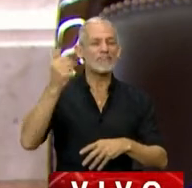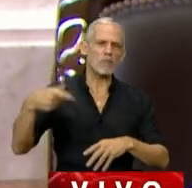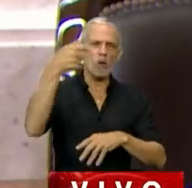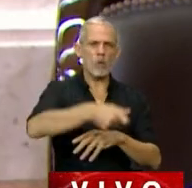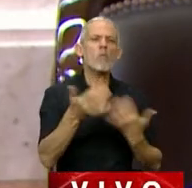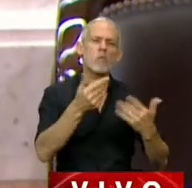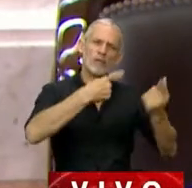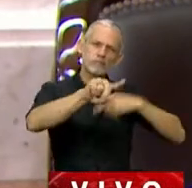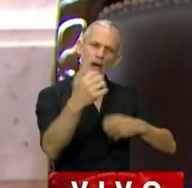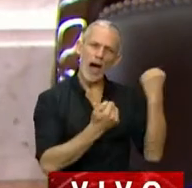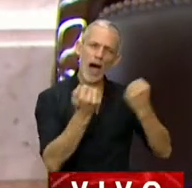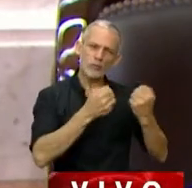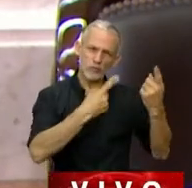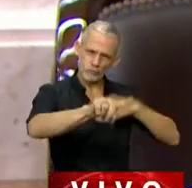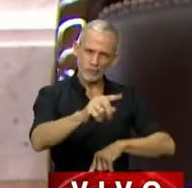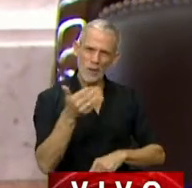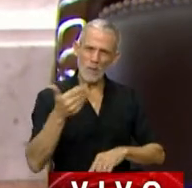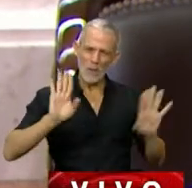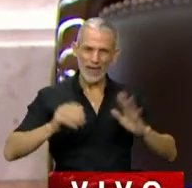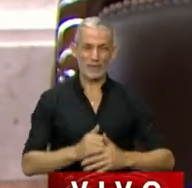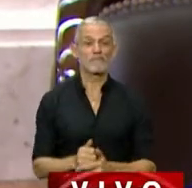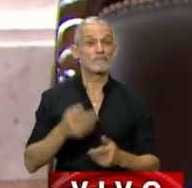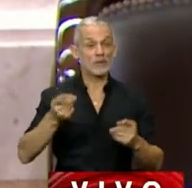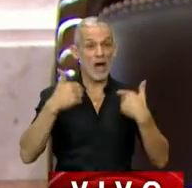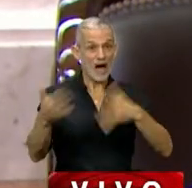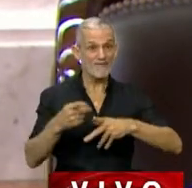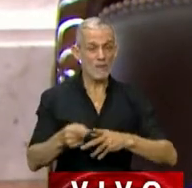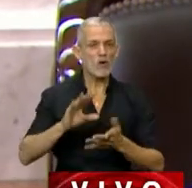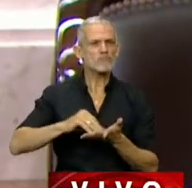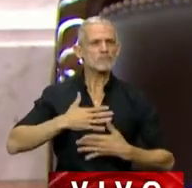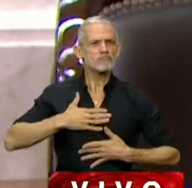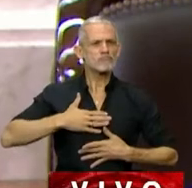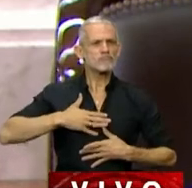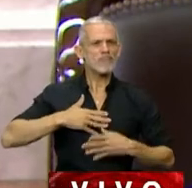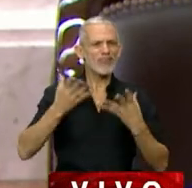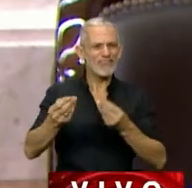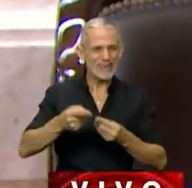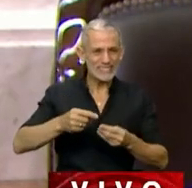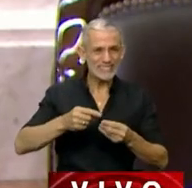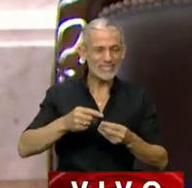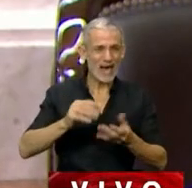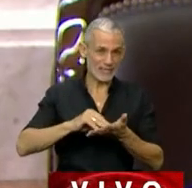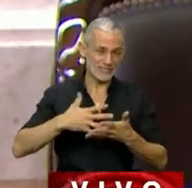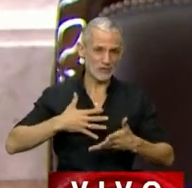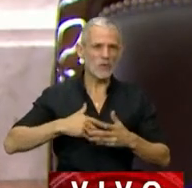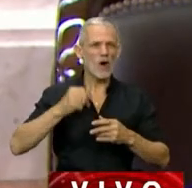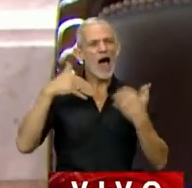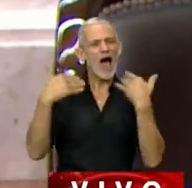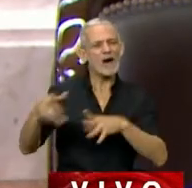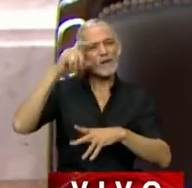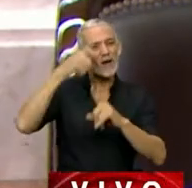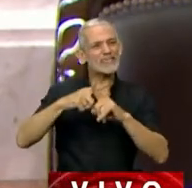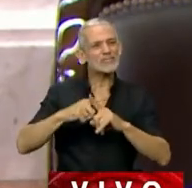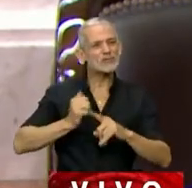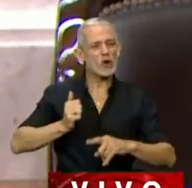puedan cambiar su unidad, una agenda a favor de la soberanía nacional, a favor de los combatientes de Malvinas